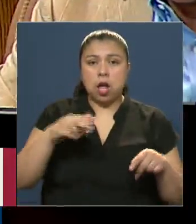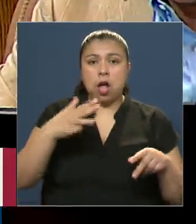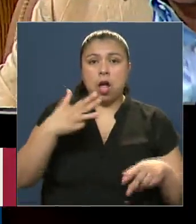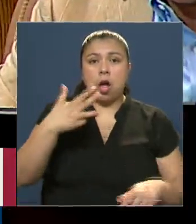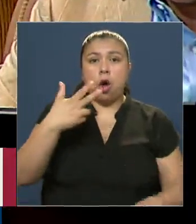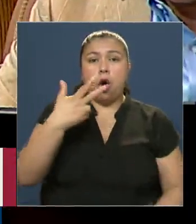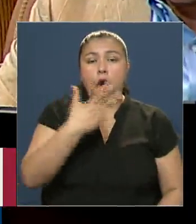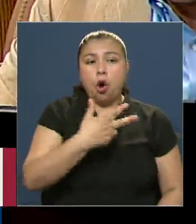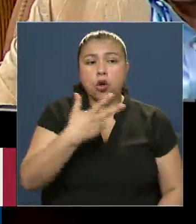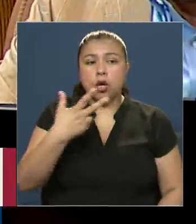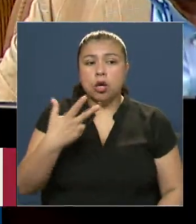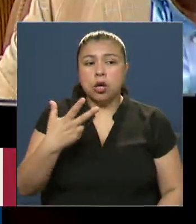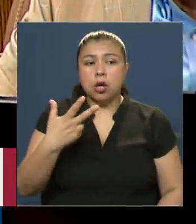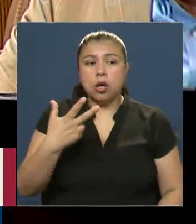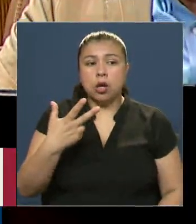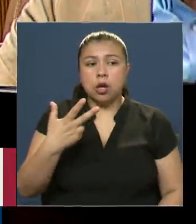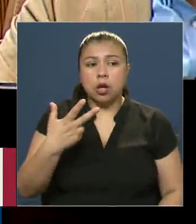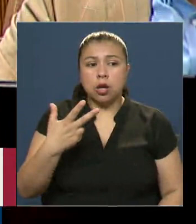88 reunión,